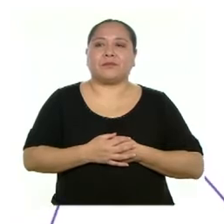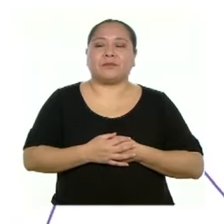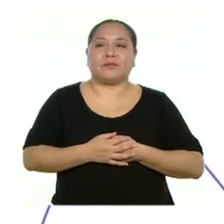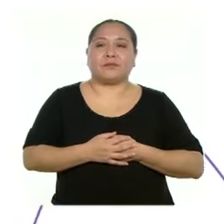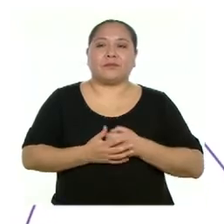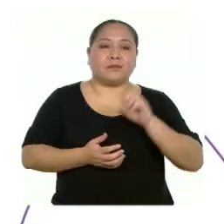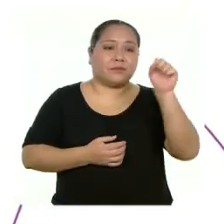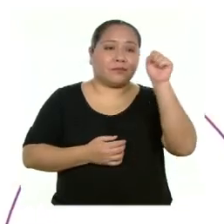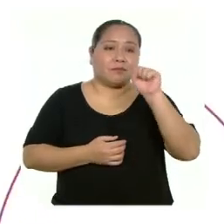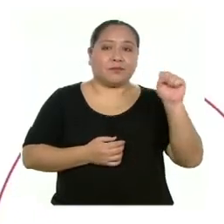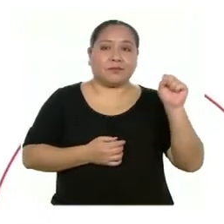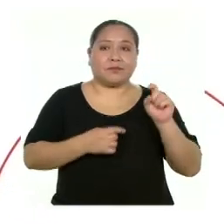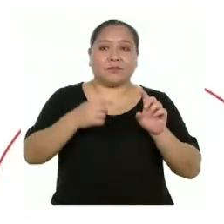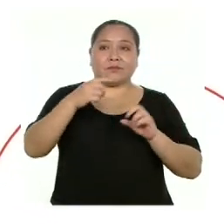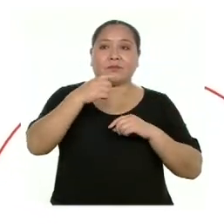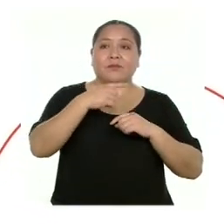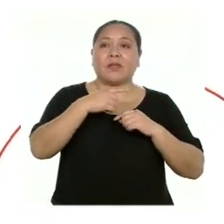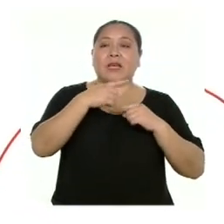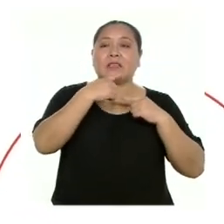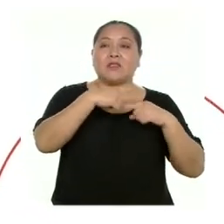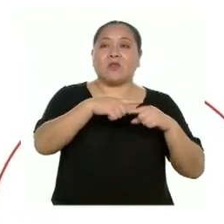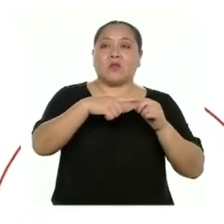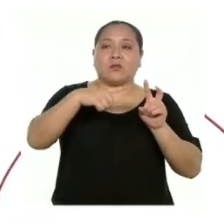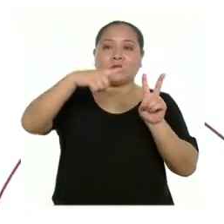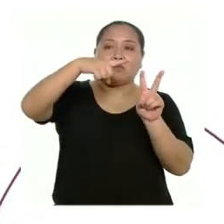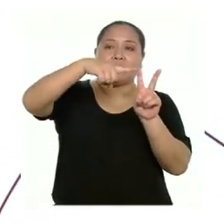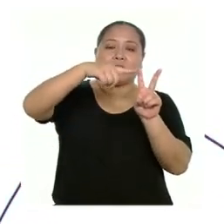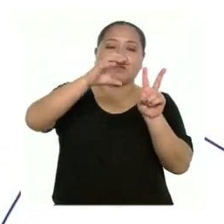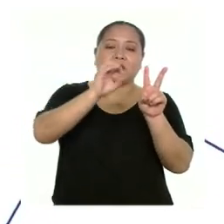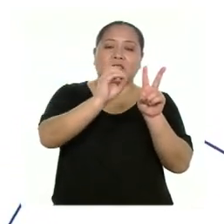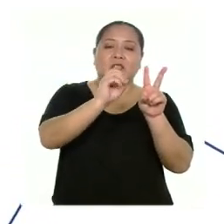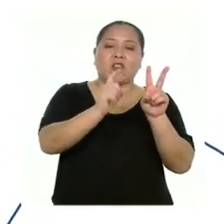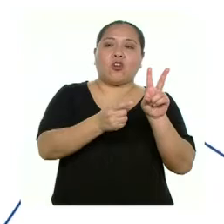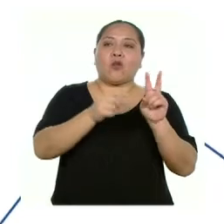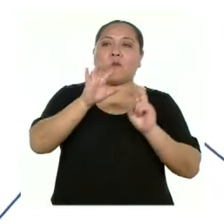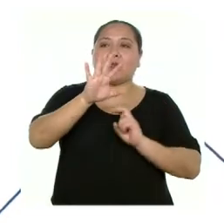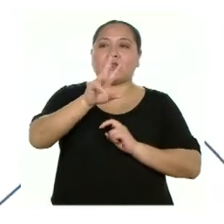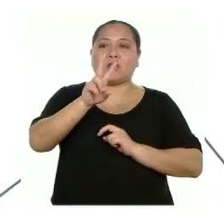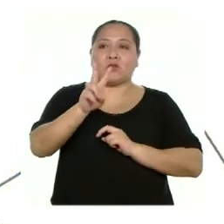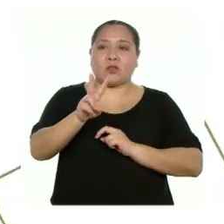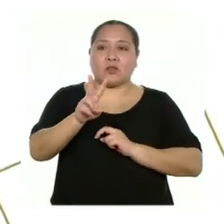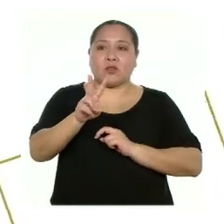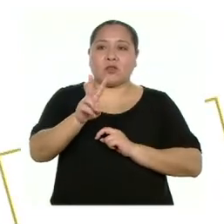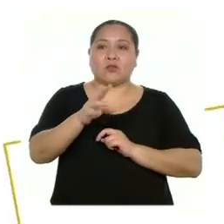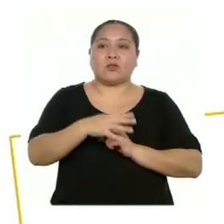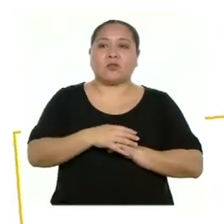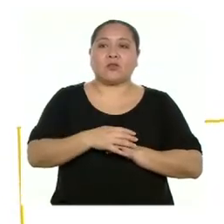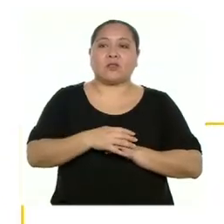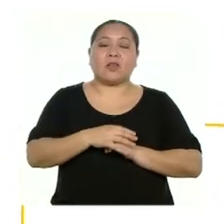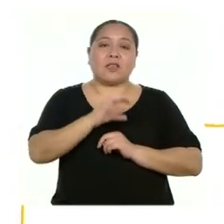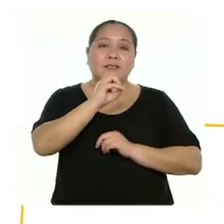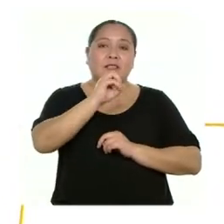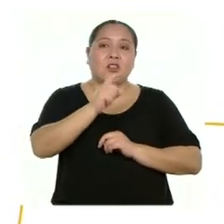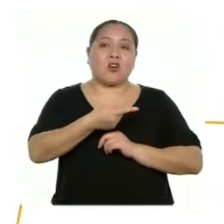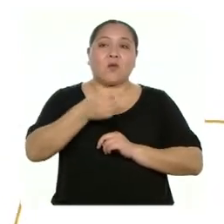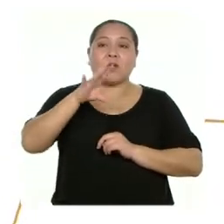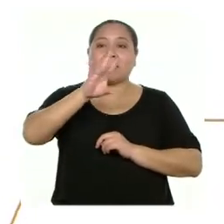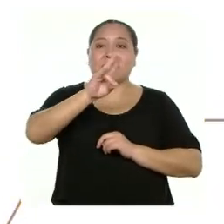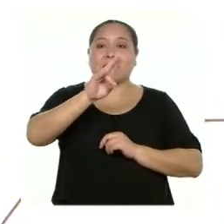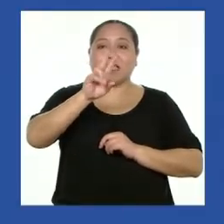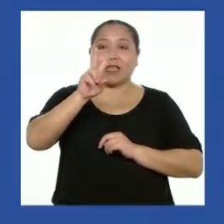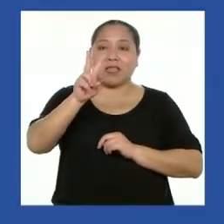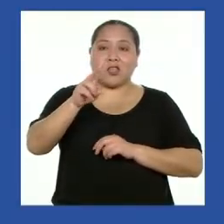estándar es igual a la raíz cuadrada de 0,52, que es igual a 0,72 horas. ¡Listo!